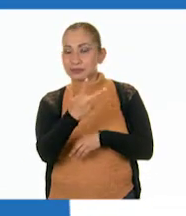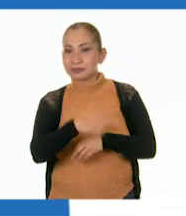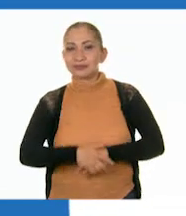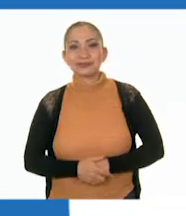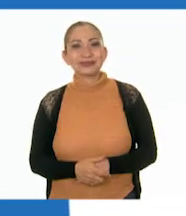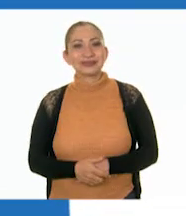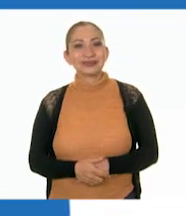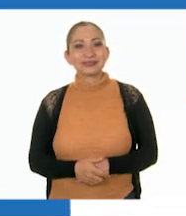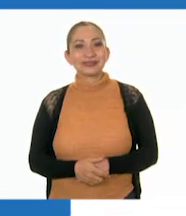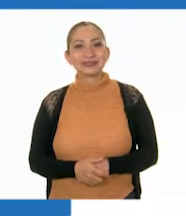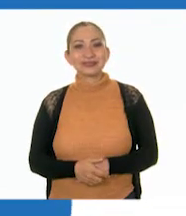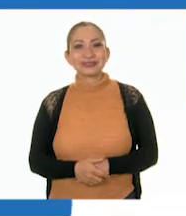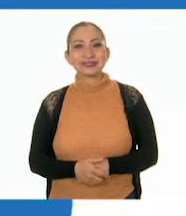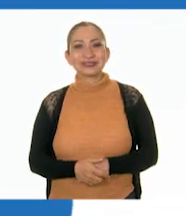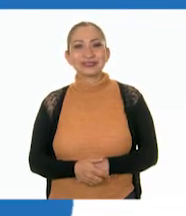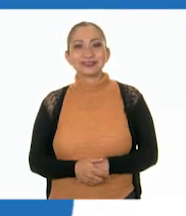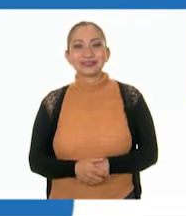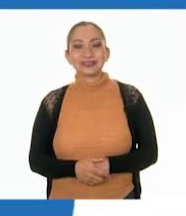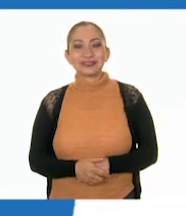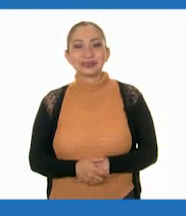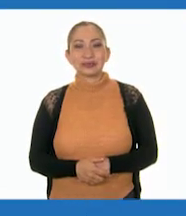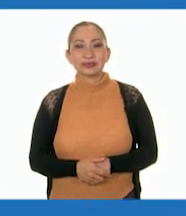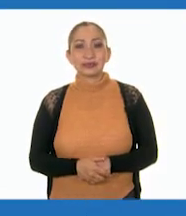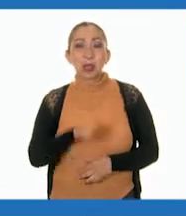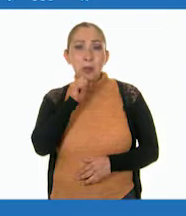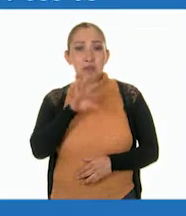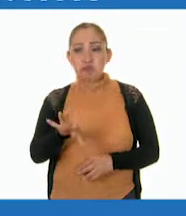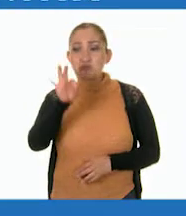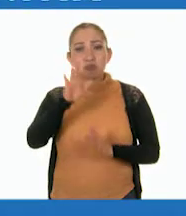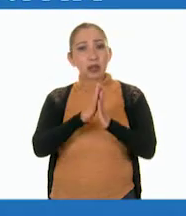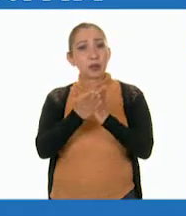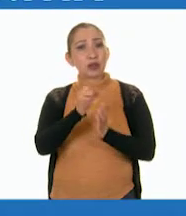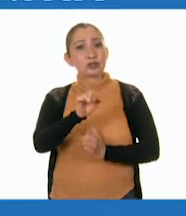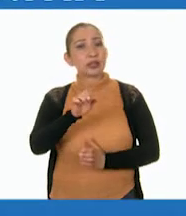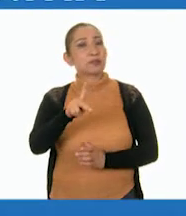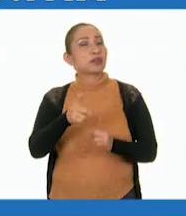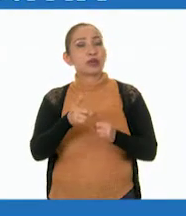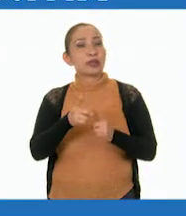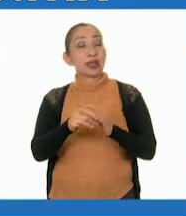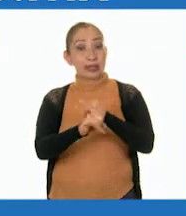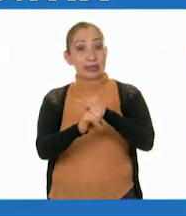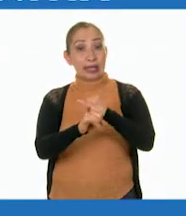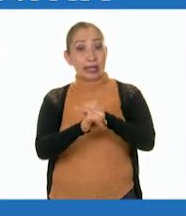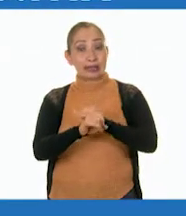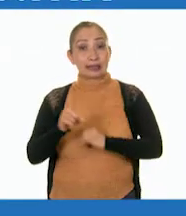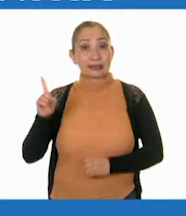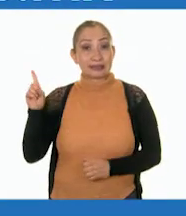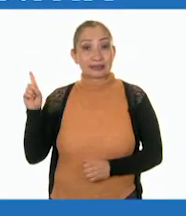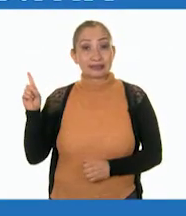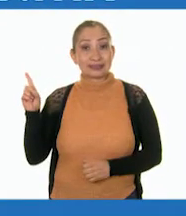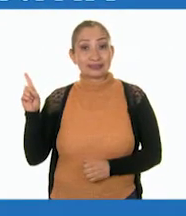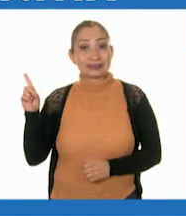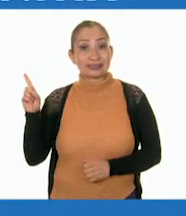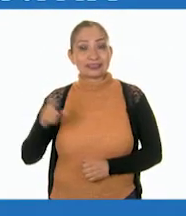5541-7204-13. 100 líneas. También puedes encontrar los libros de texto en la página